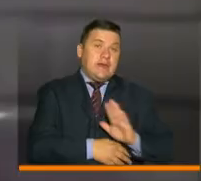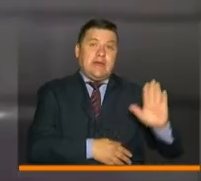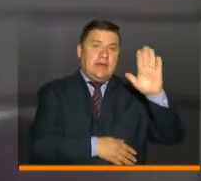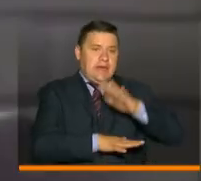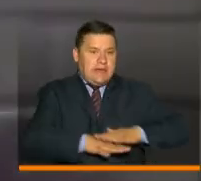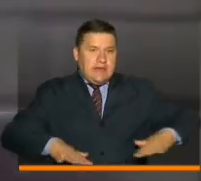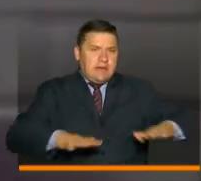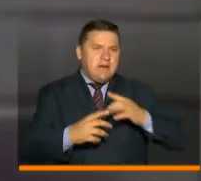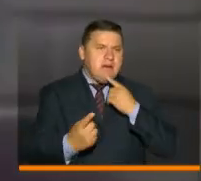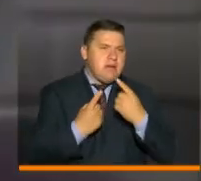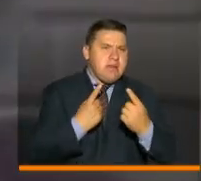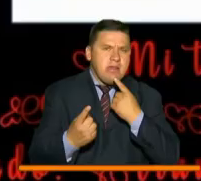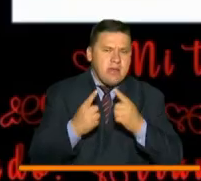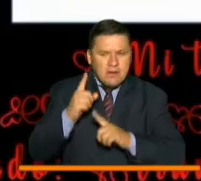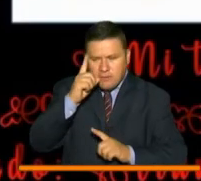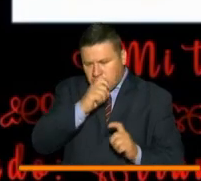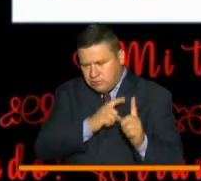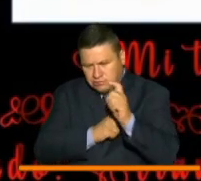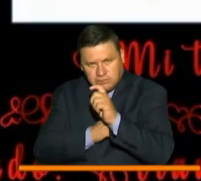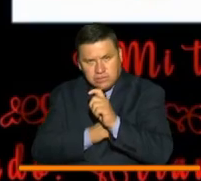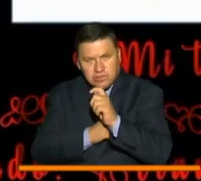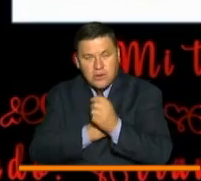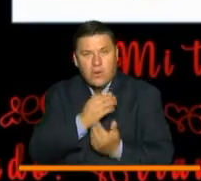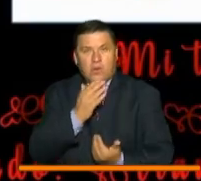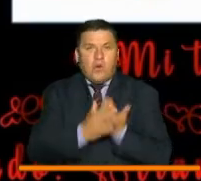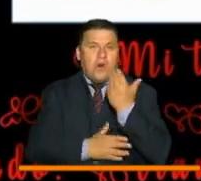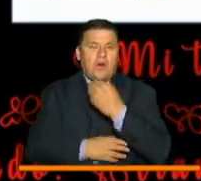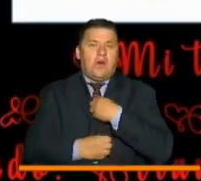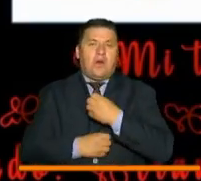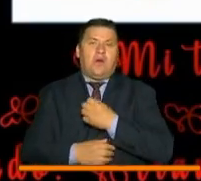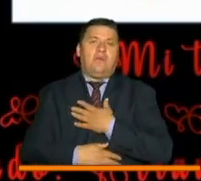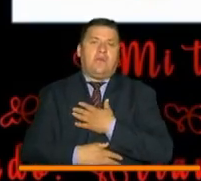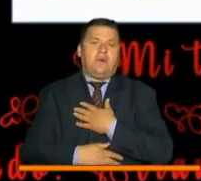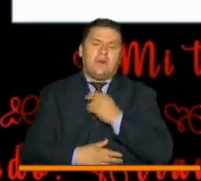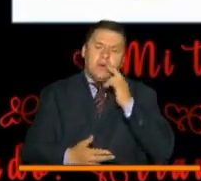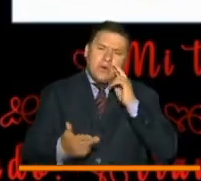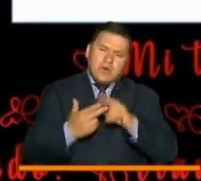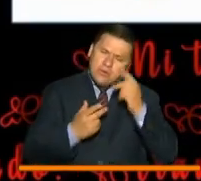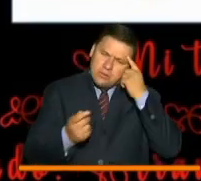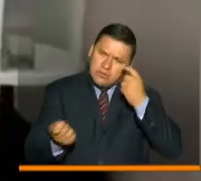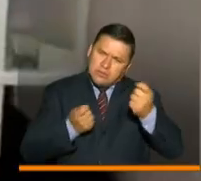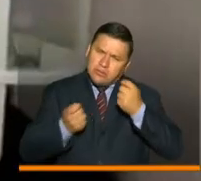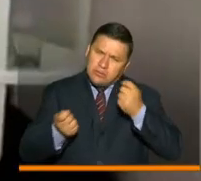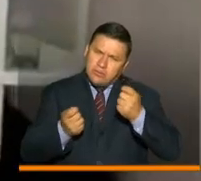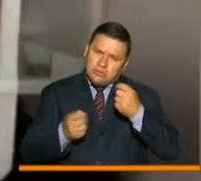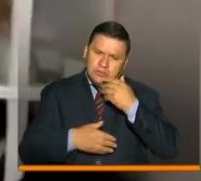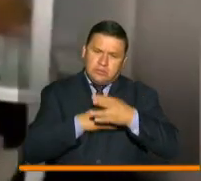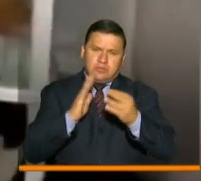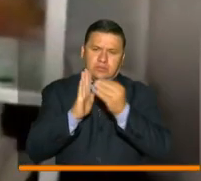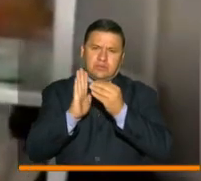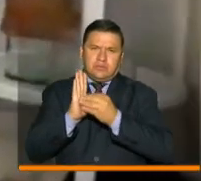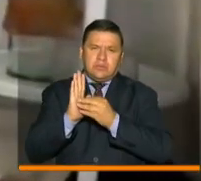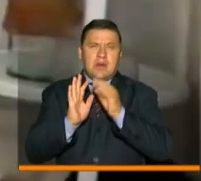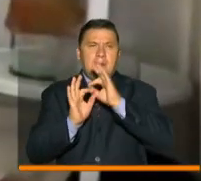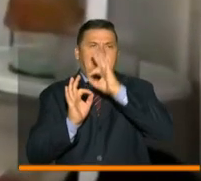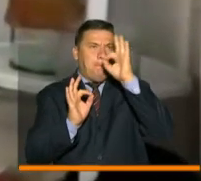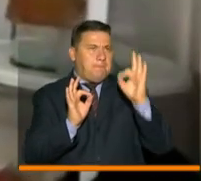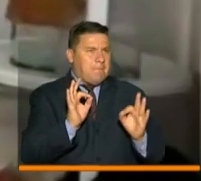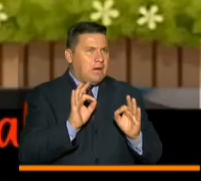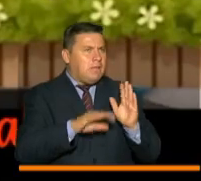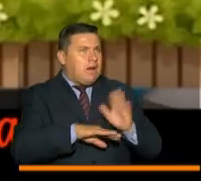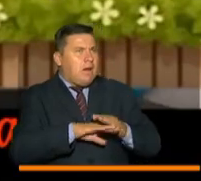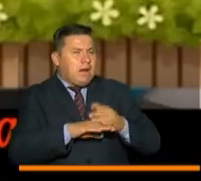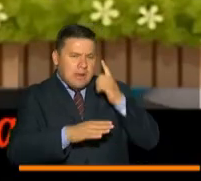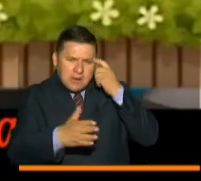un espacio de conversación y reflexión y se convierte en una oportunidad para conocer las estrategias que se están implementando en las regiones frente a